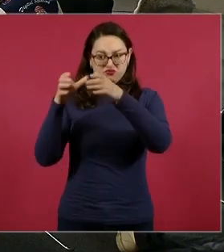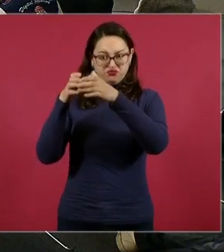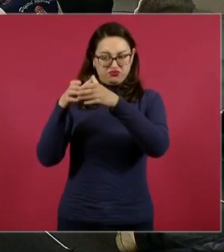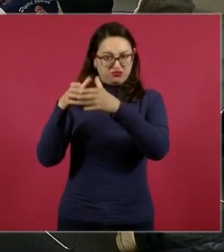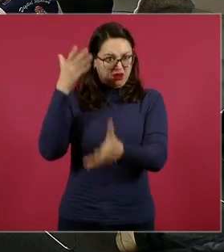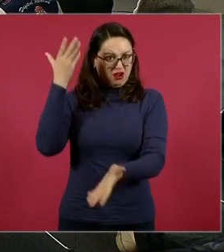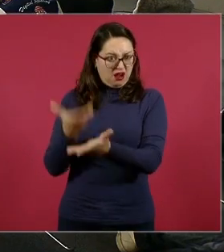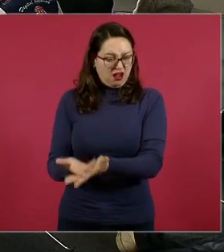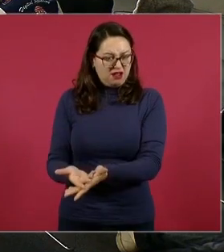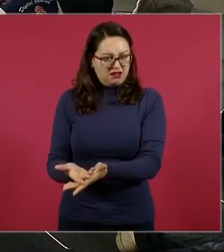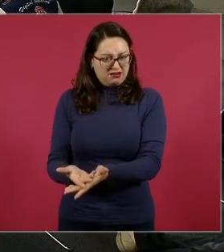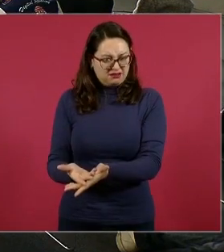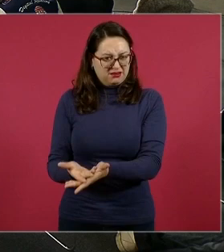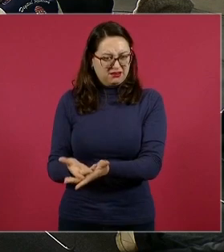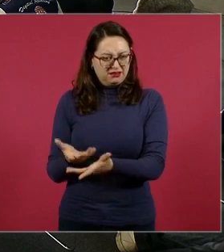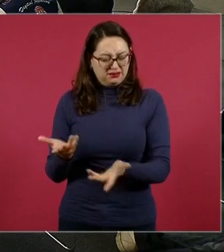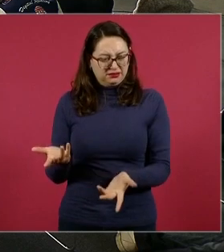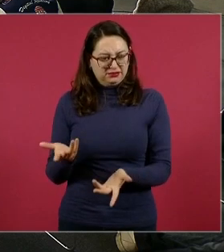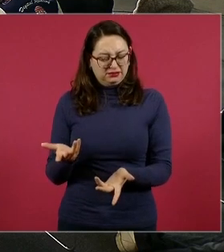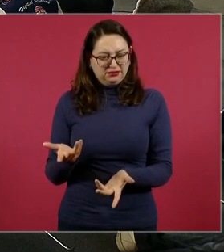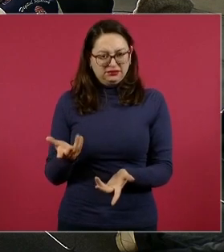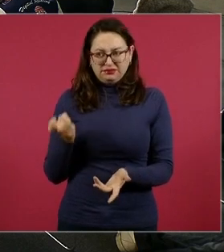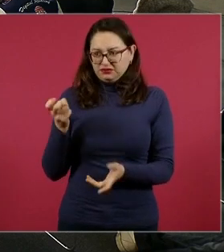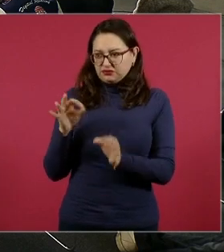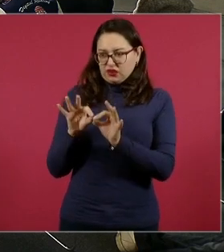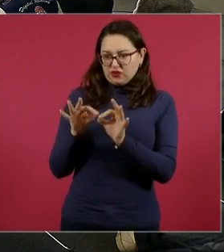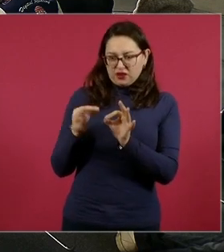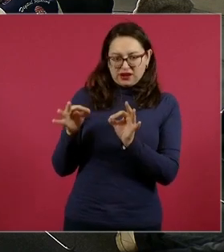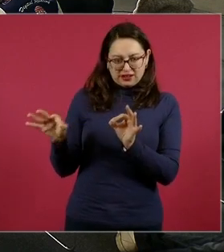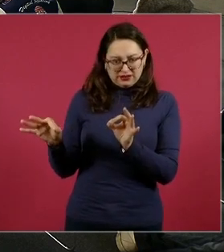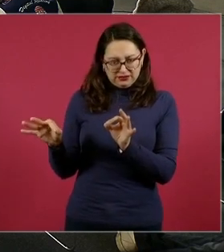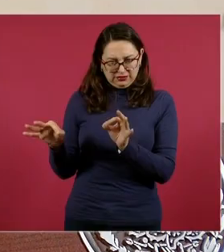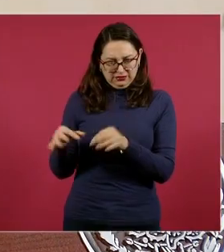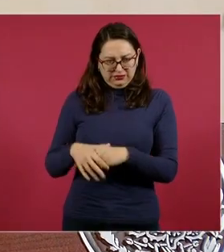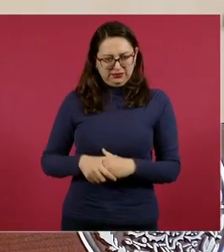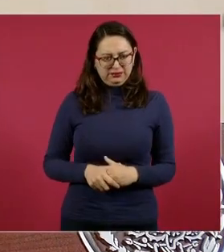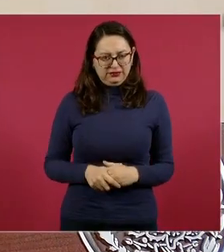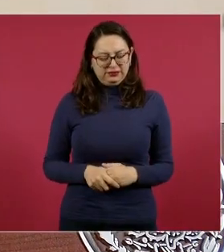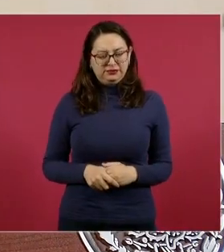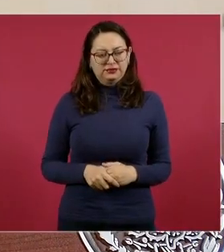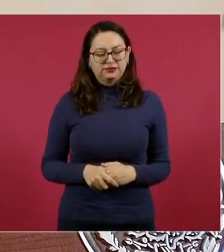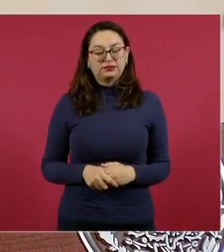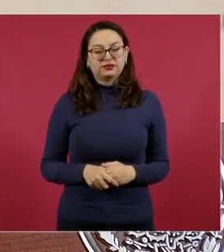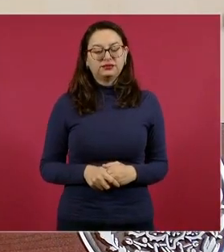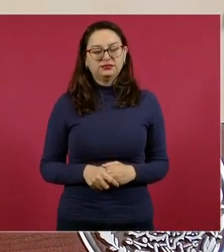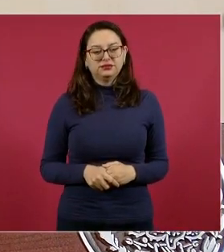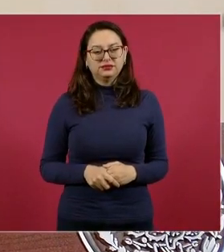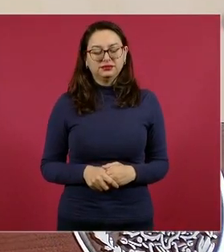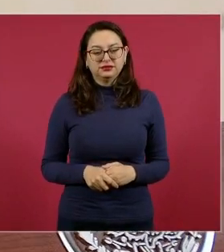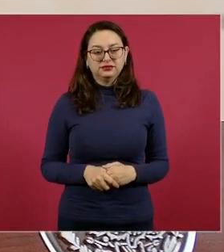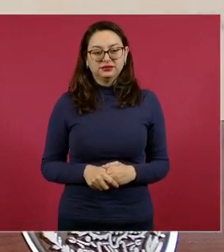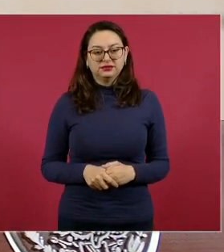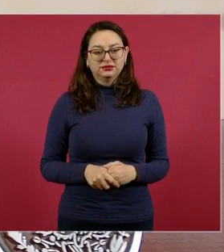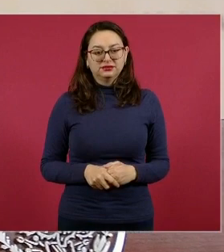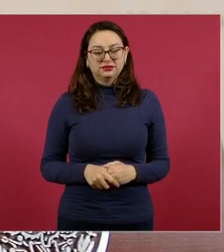Cosas así, ¿no? Para la casta, pero fueron para el pueblo. Sí.